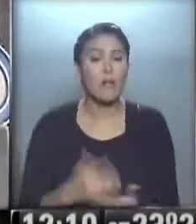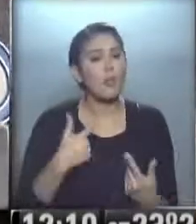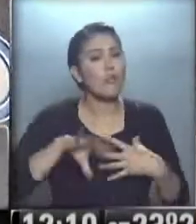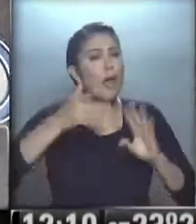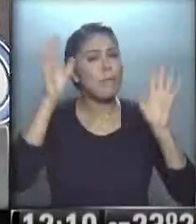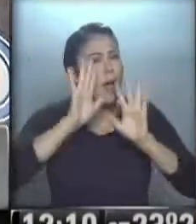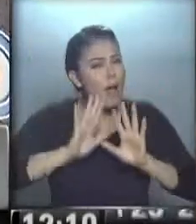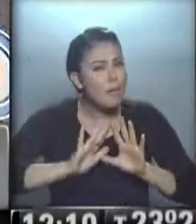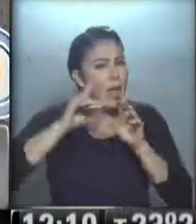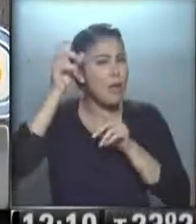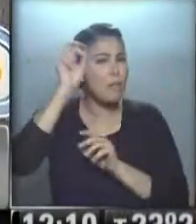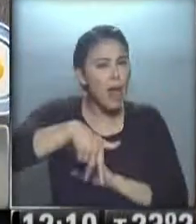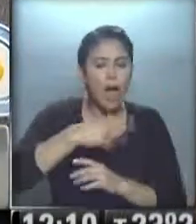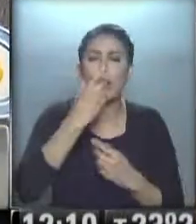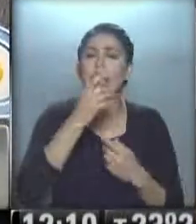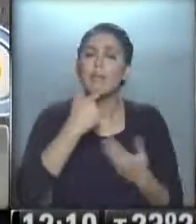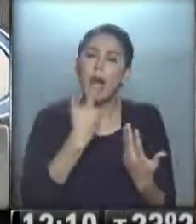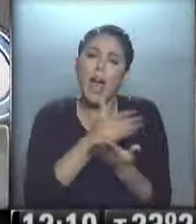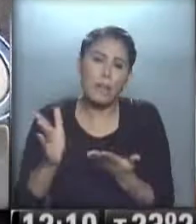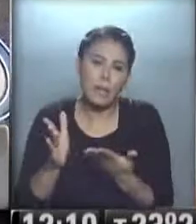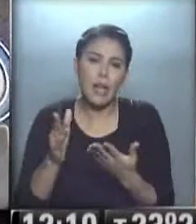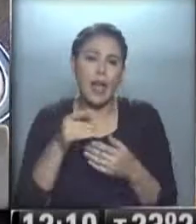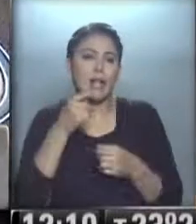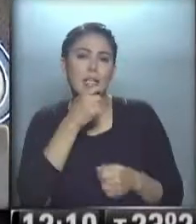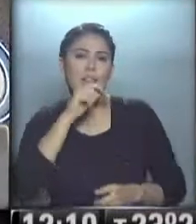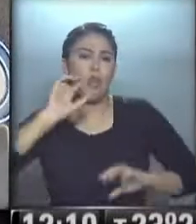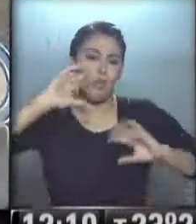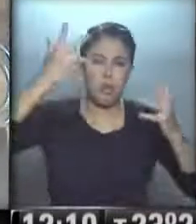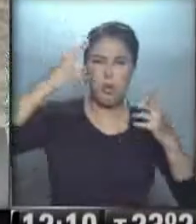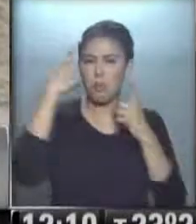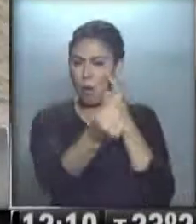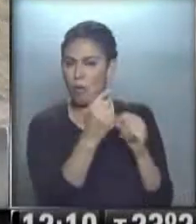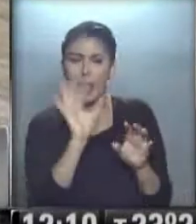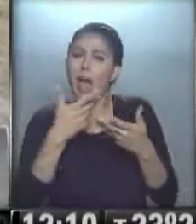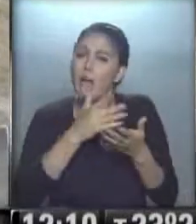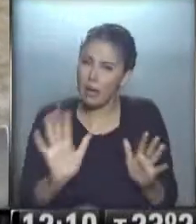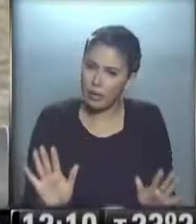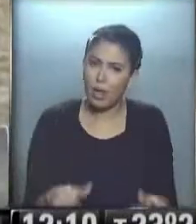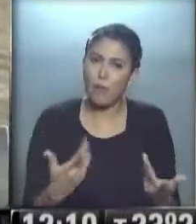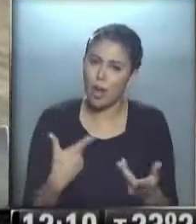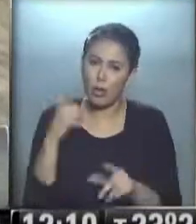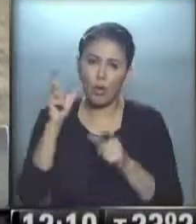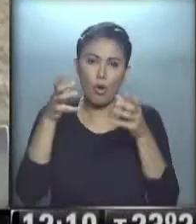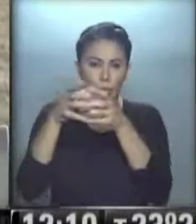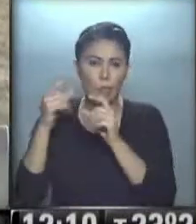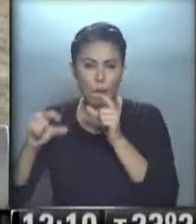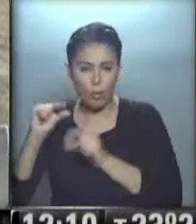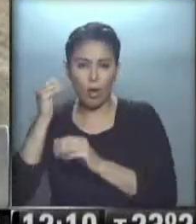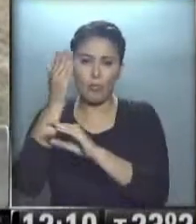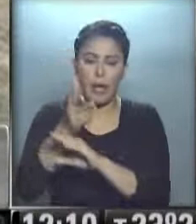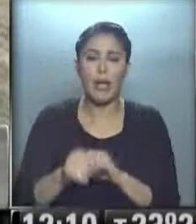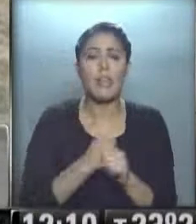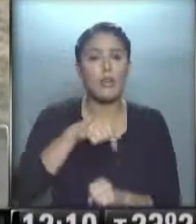evitar cualquier efecto, obviamente, de contagio y de acción deliberada de estos grupos. Hay aproximadamente